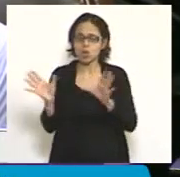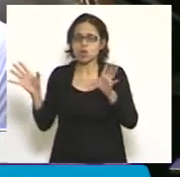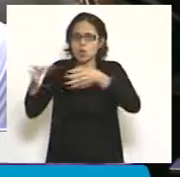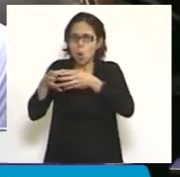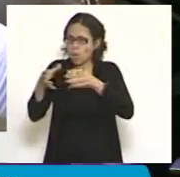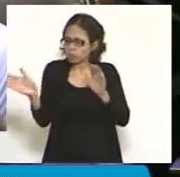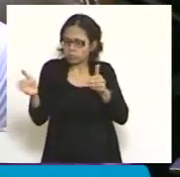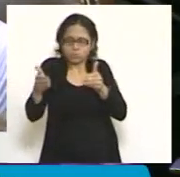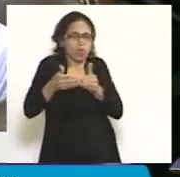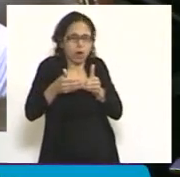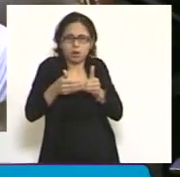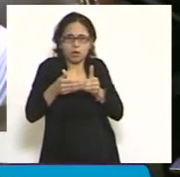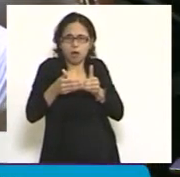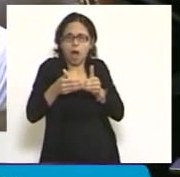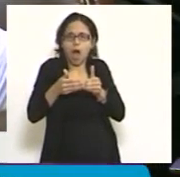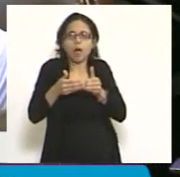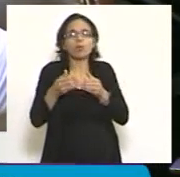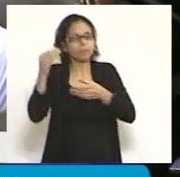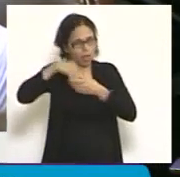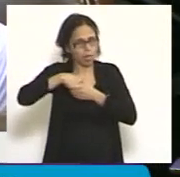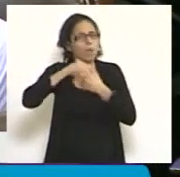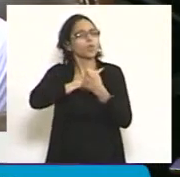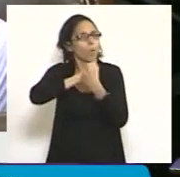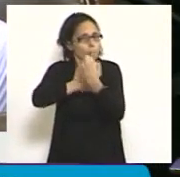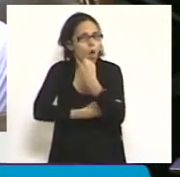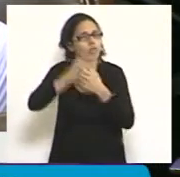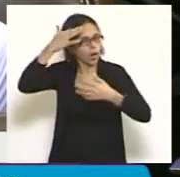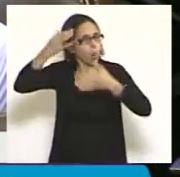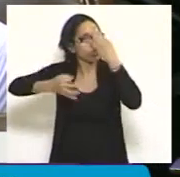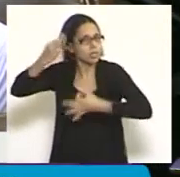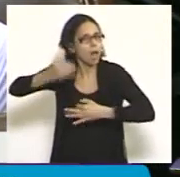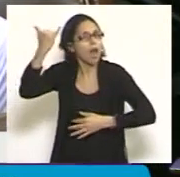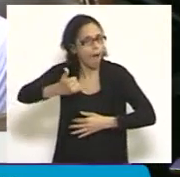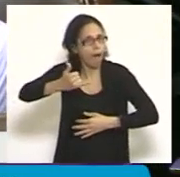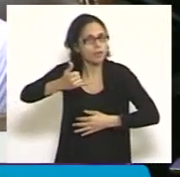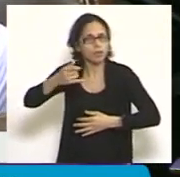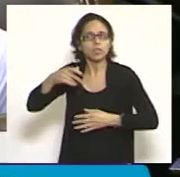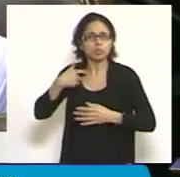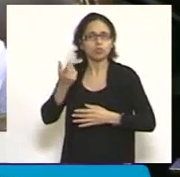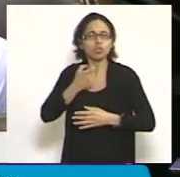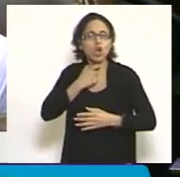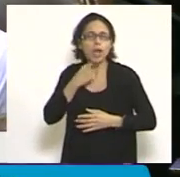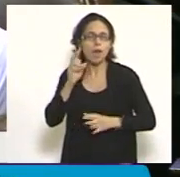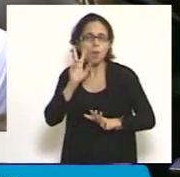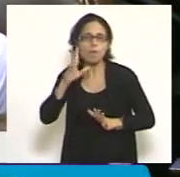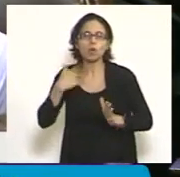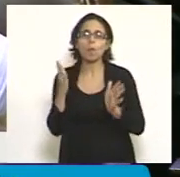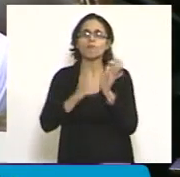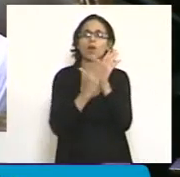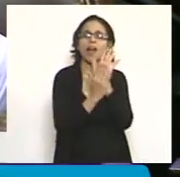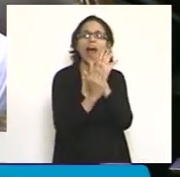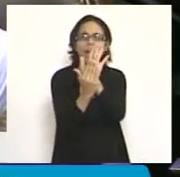conservadora que también anida en el Poder Judicial y que nosotros vamos a ser garantes de